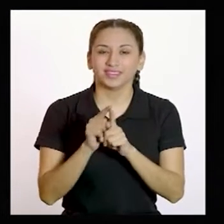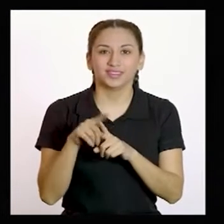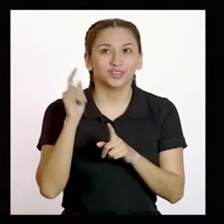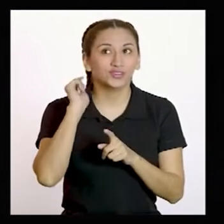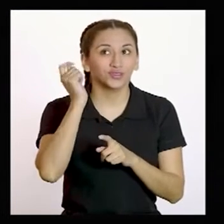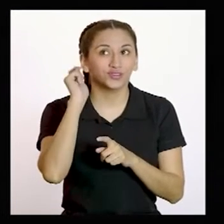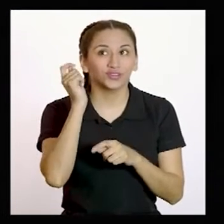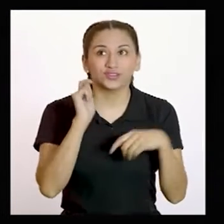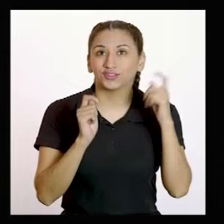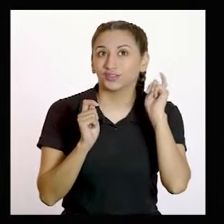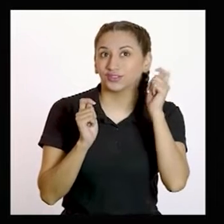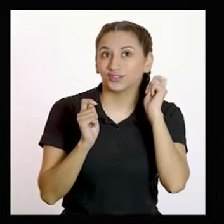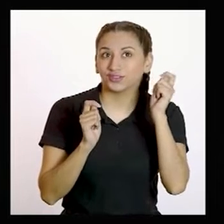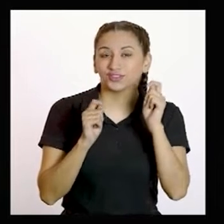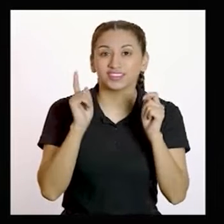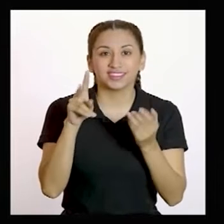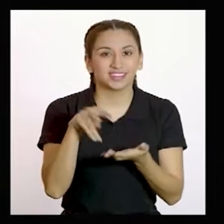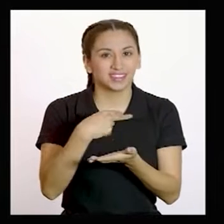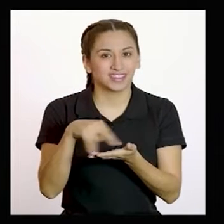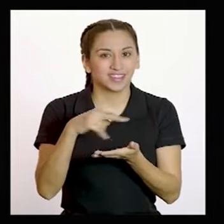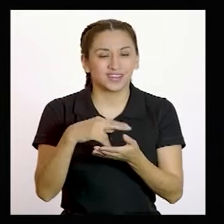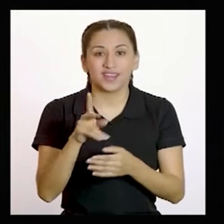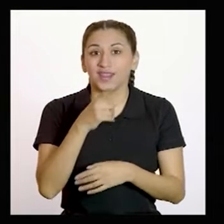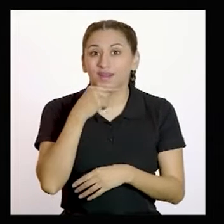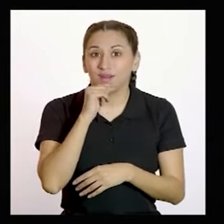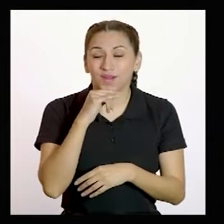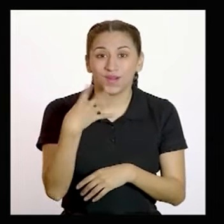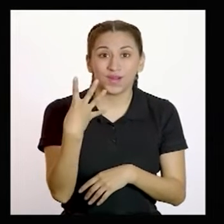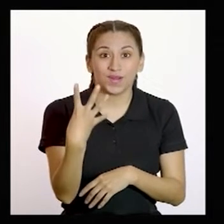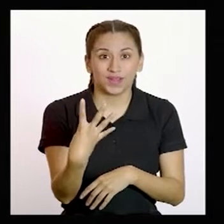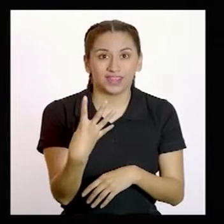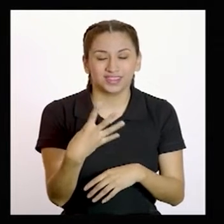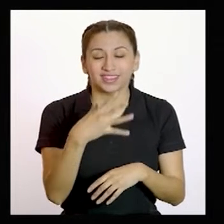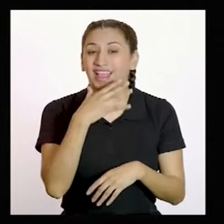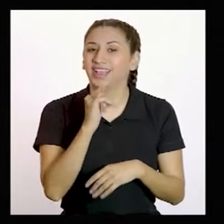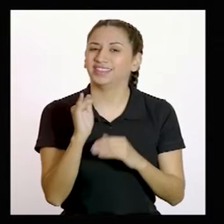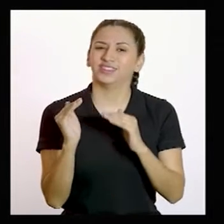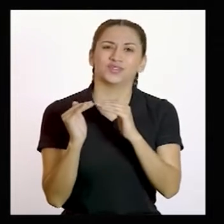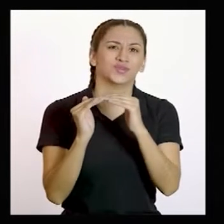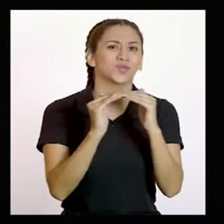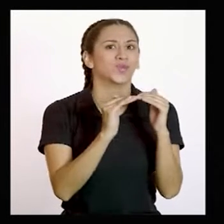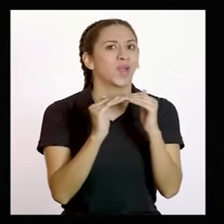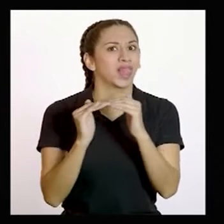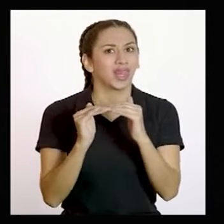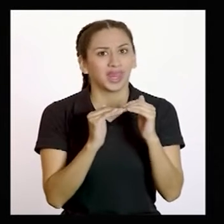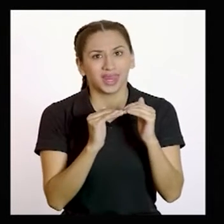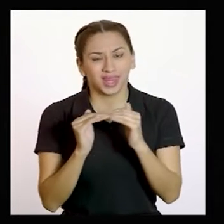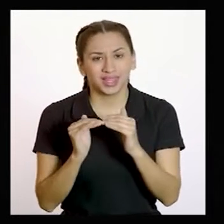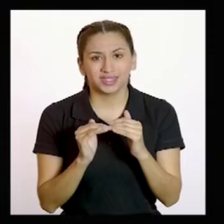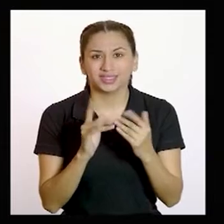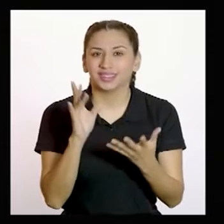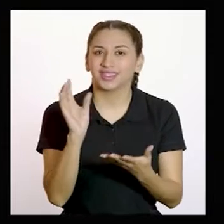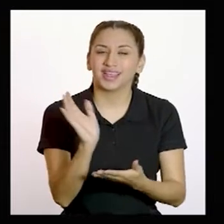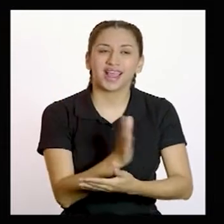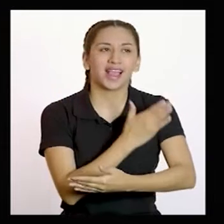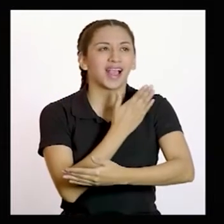Con eso y con cascabel. Ese baila mujer 4, Así,